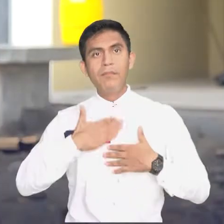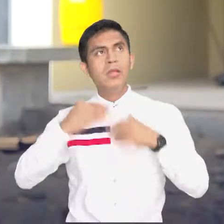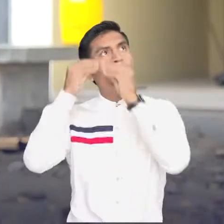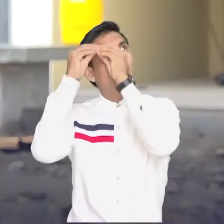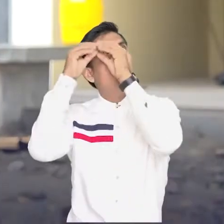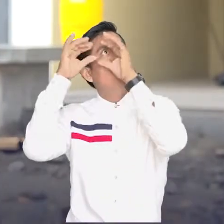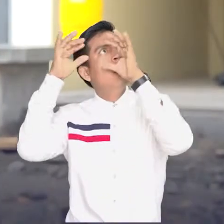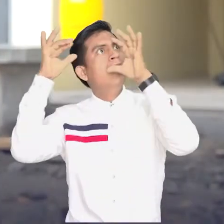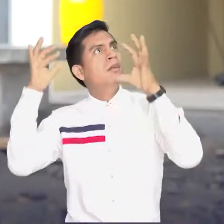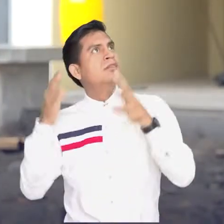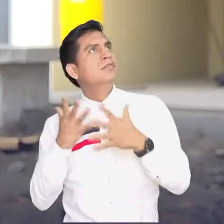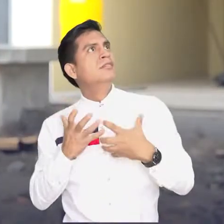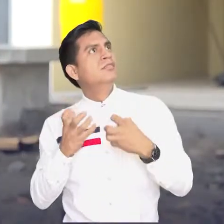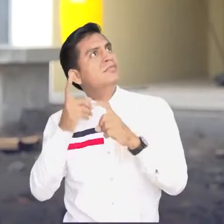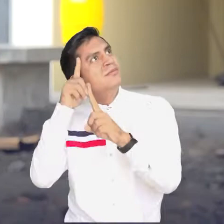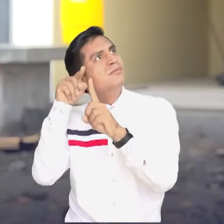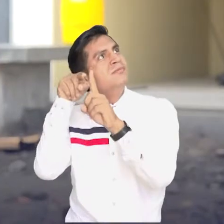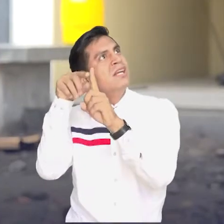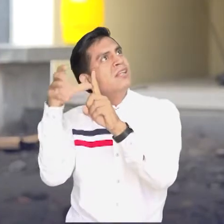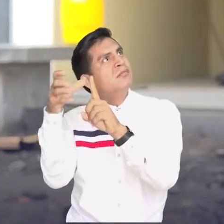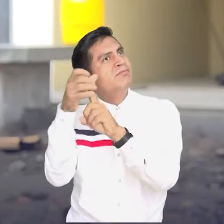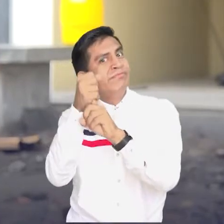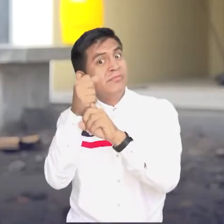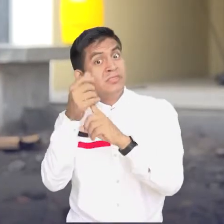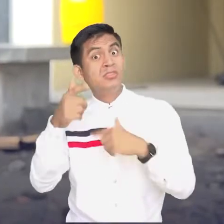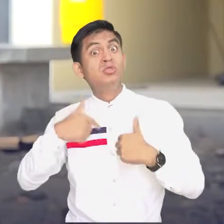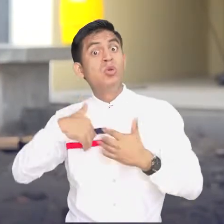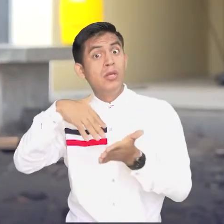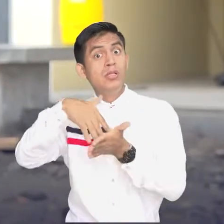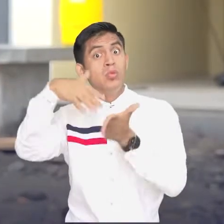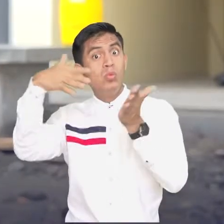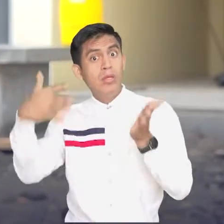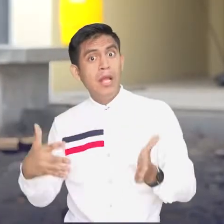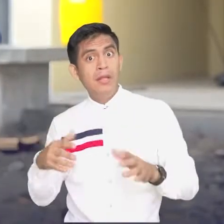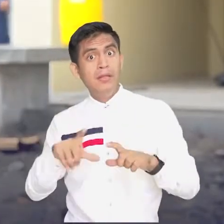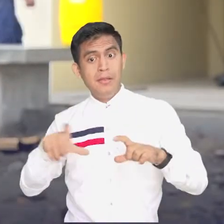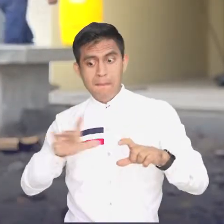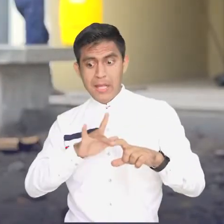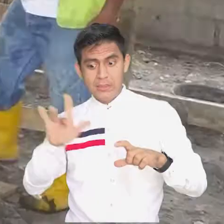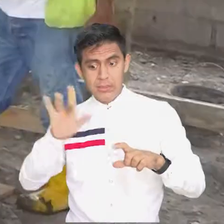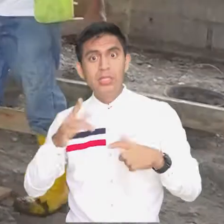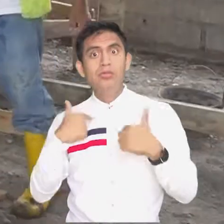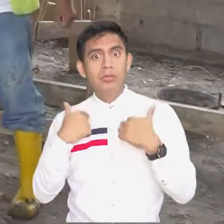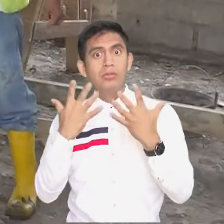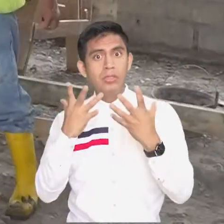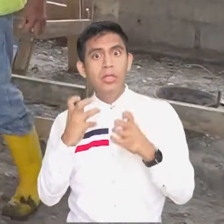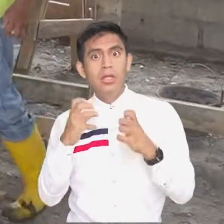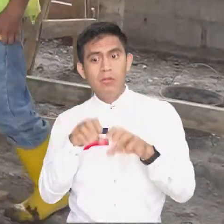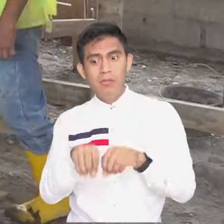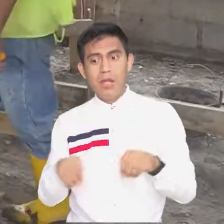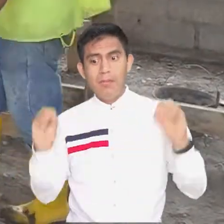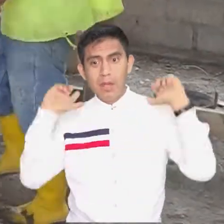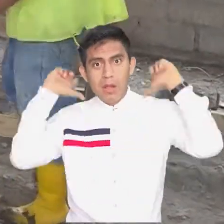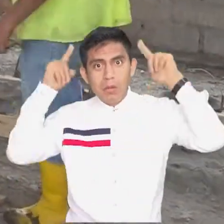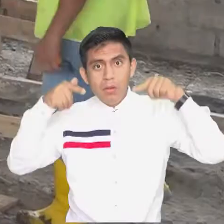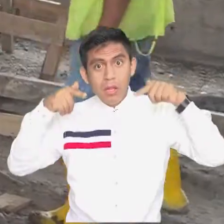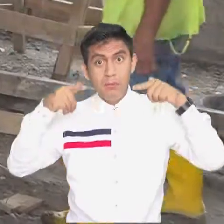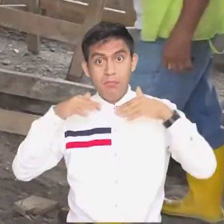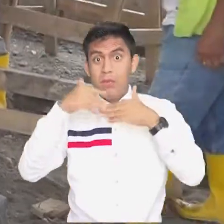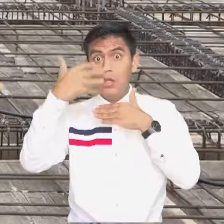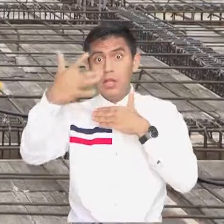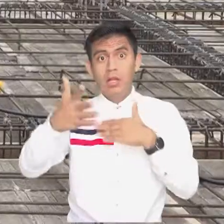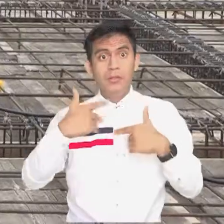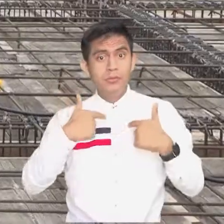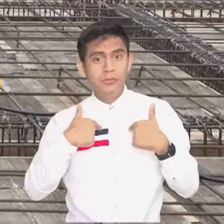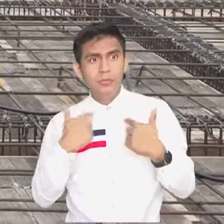pues mi sueño más grande es ser una buena estudiante, una gran bachiller y pues así tener